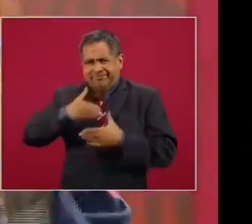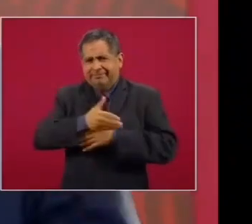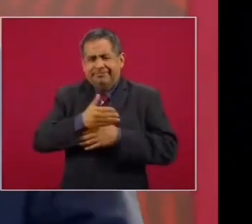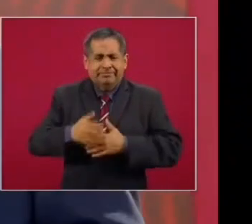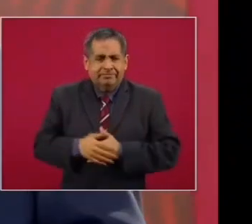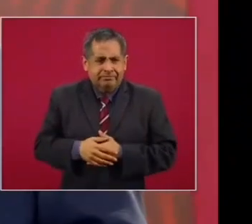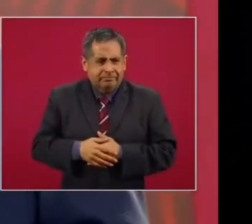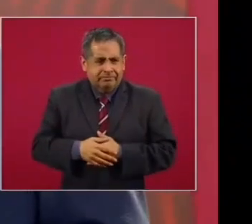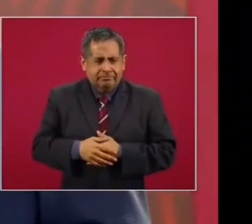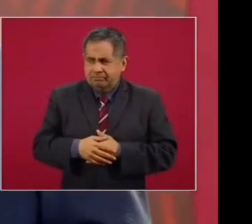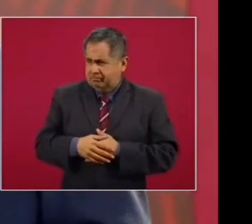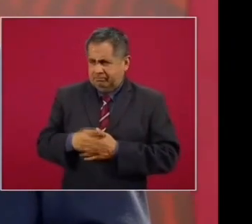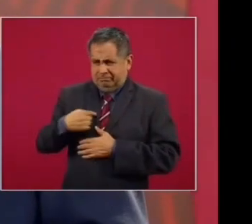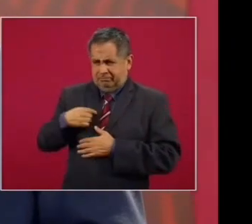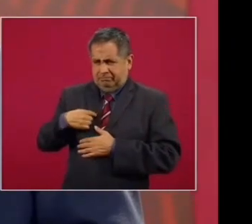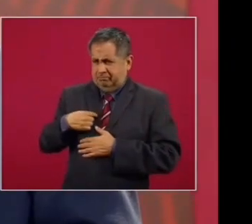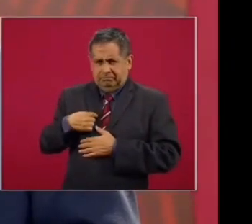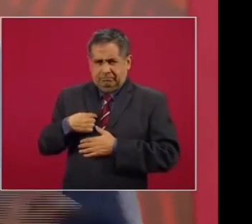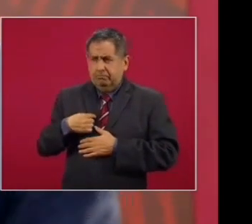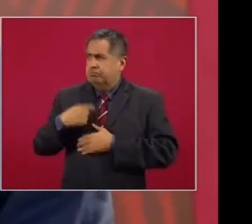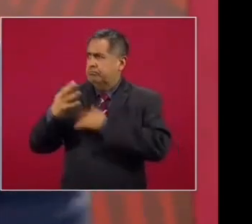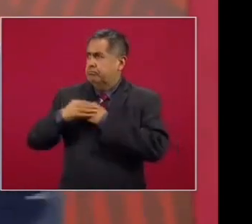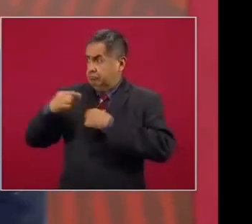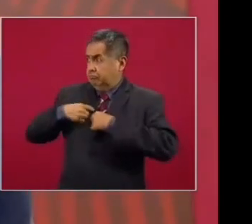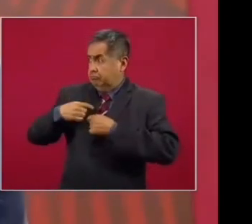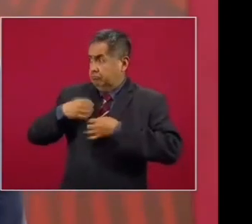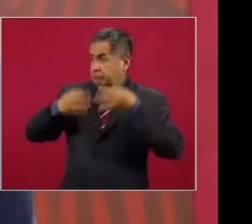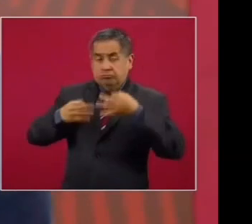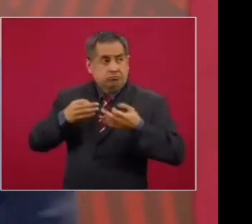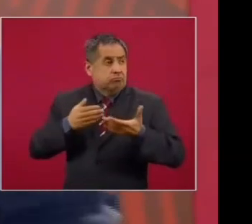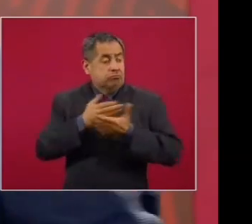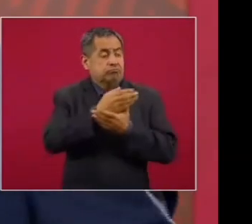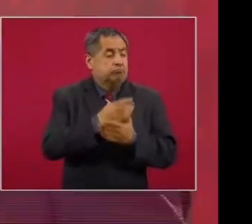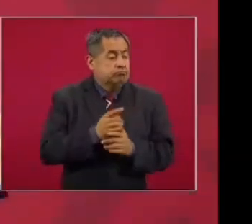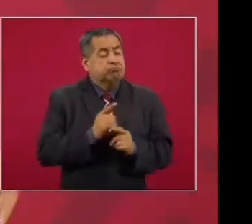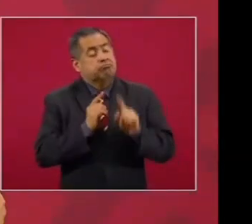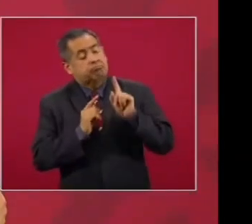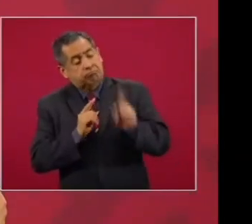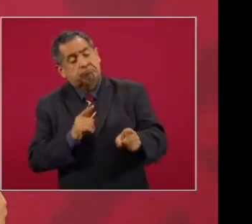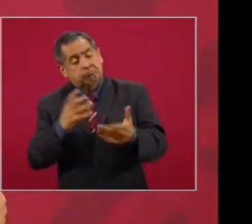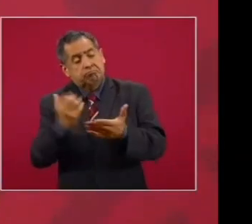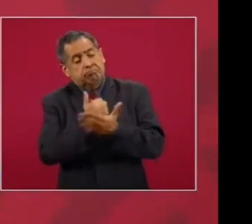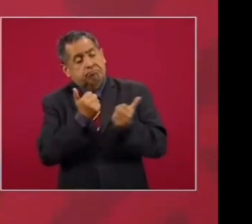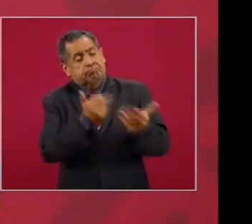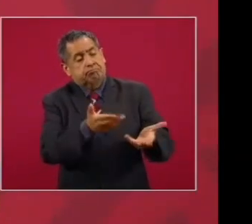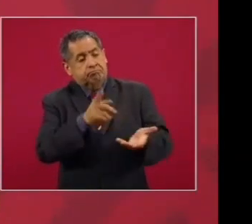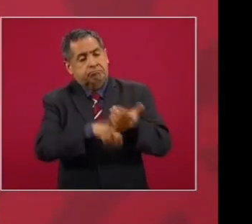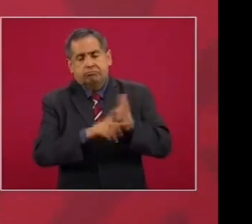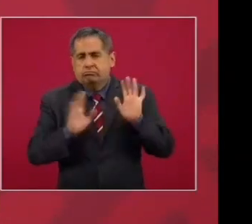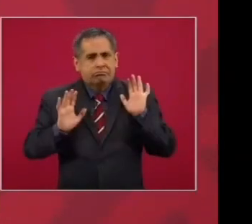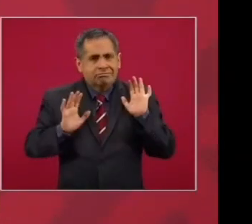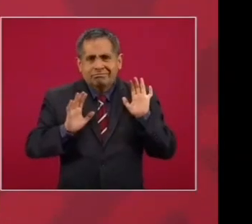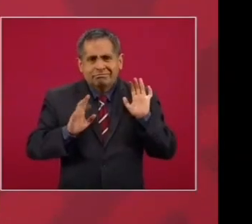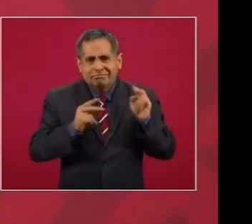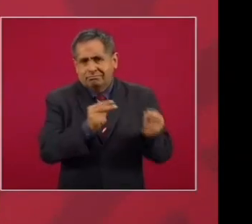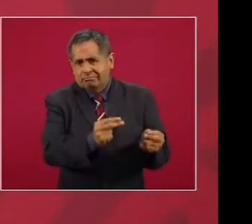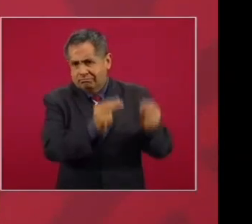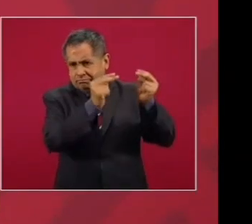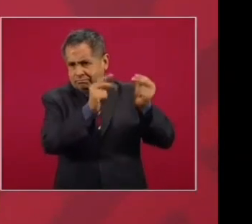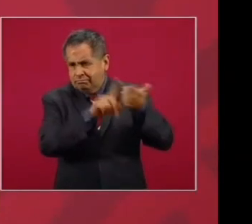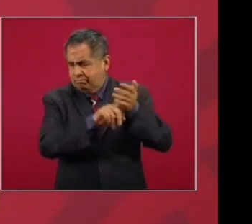¿Quién nos autoriza eso? A irnos a meter a un proceso interno.